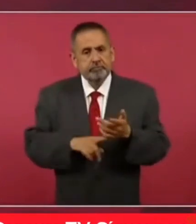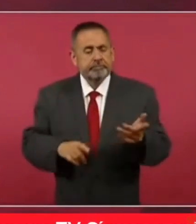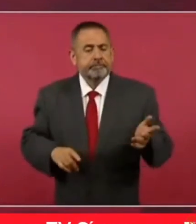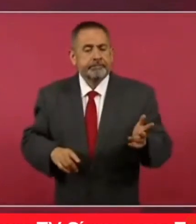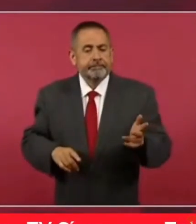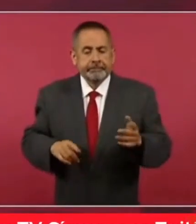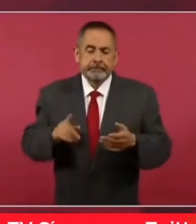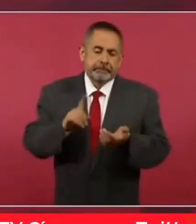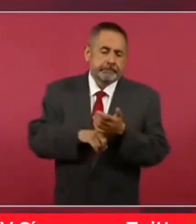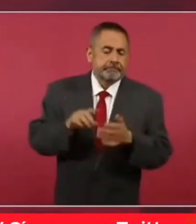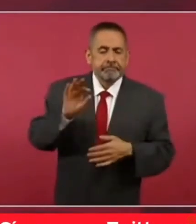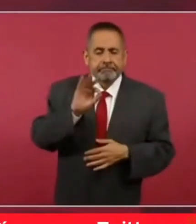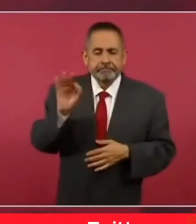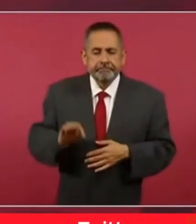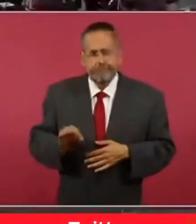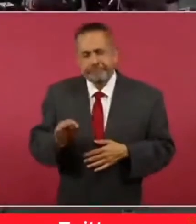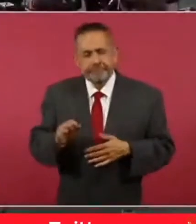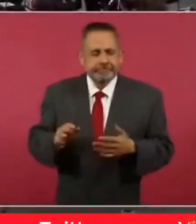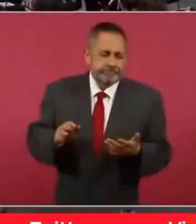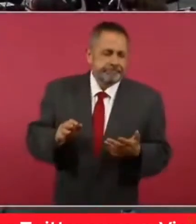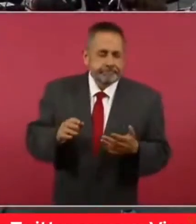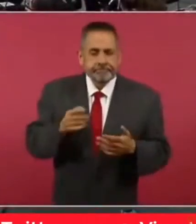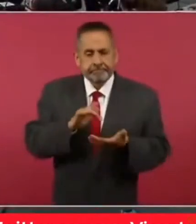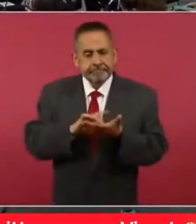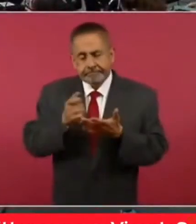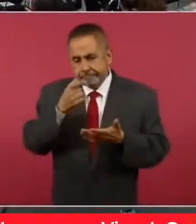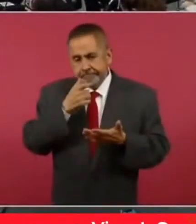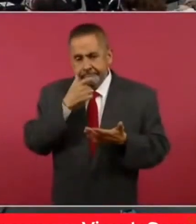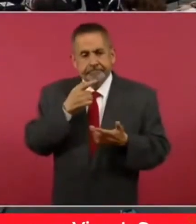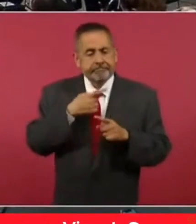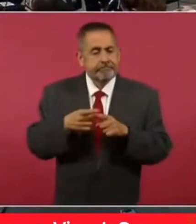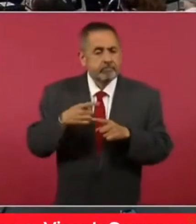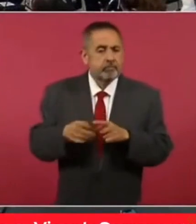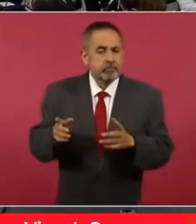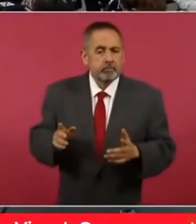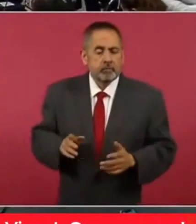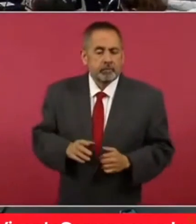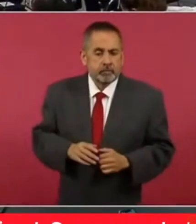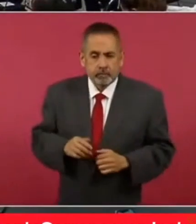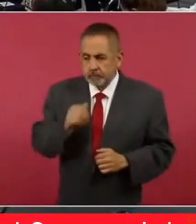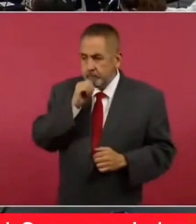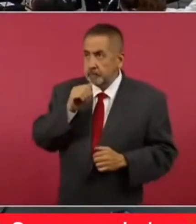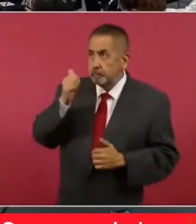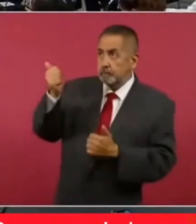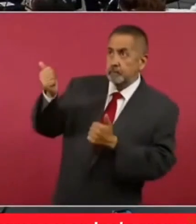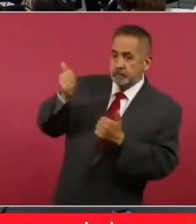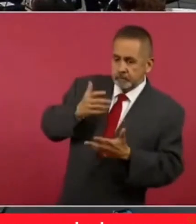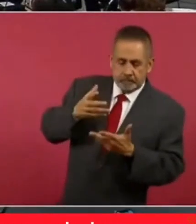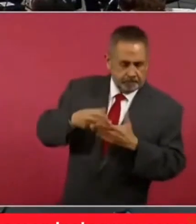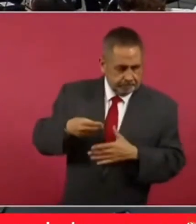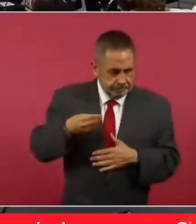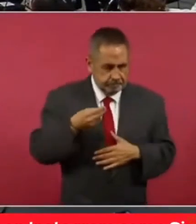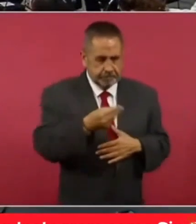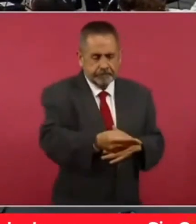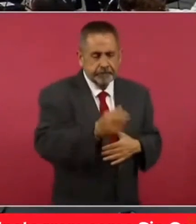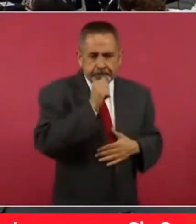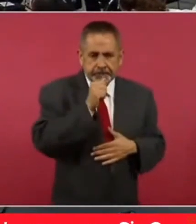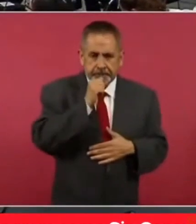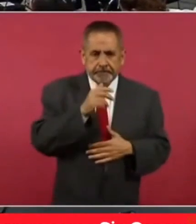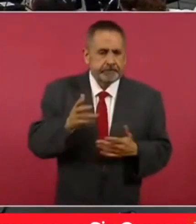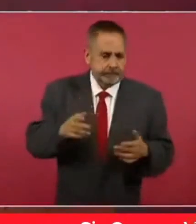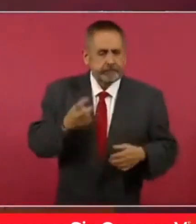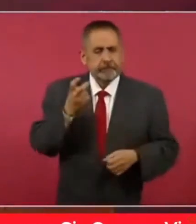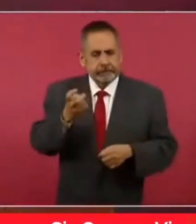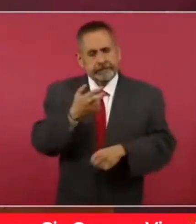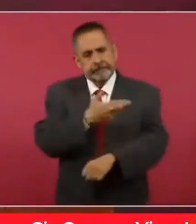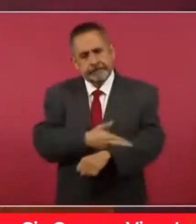un porcentaje todavía de medicamentos que no han llegado hasta la última milla. Entonces, en eso